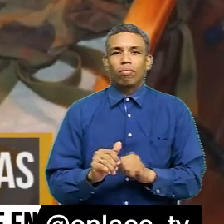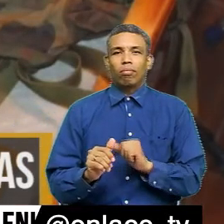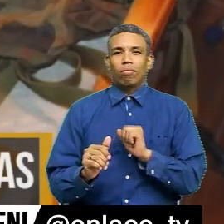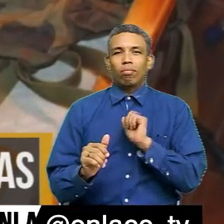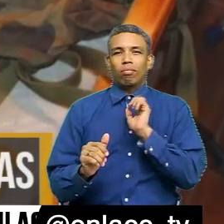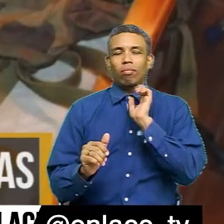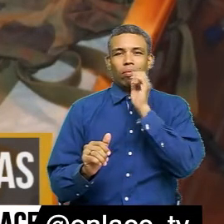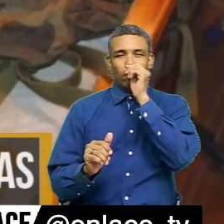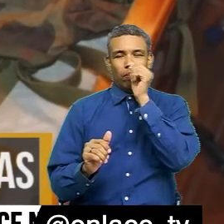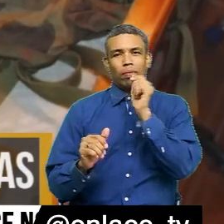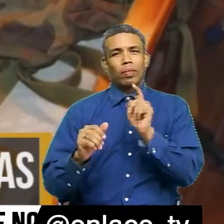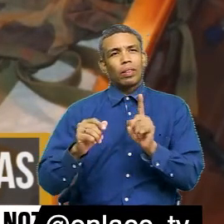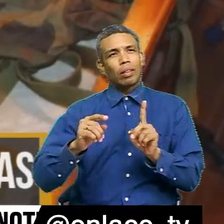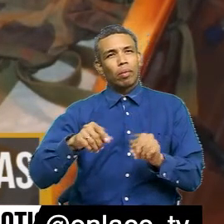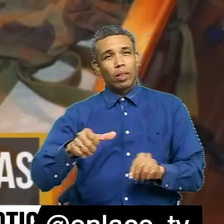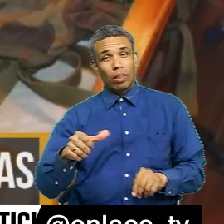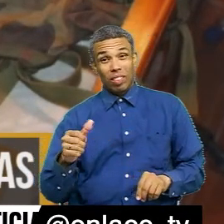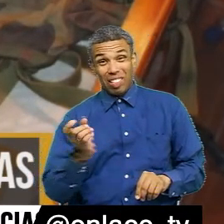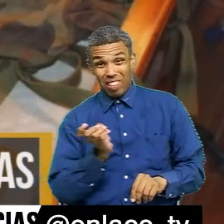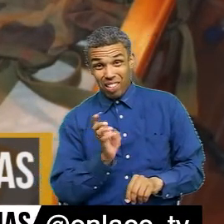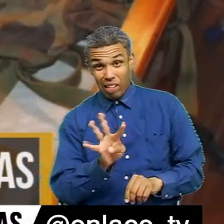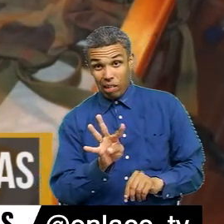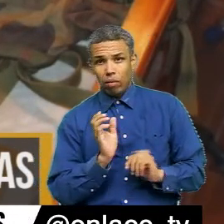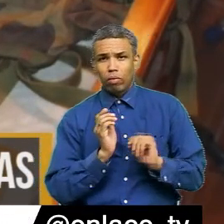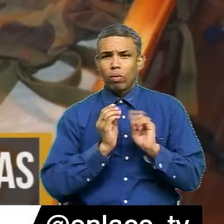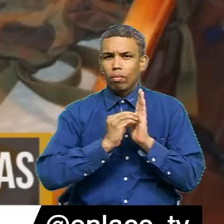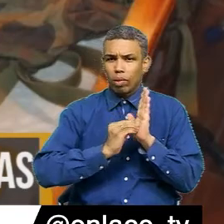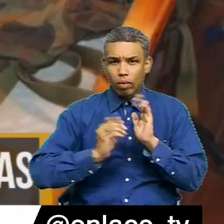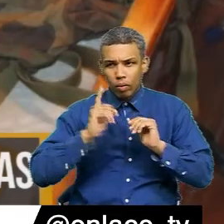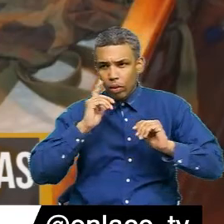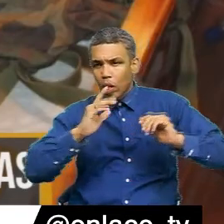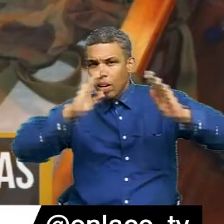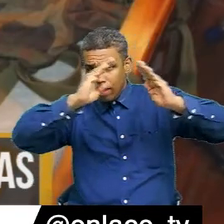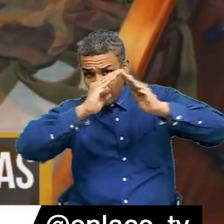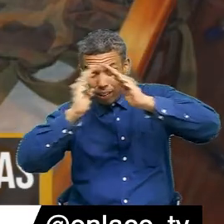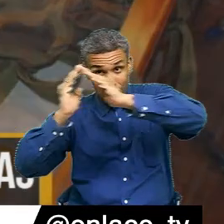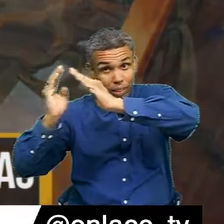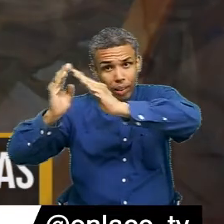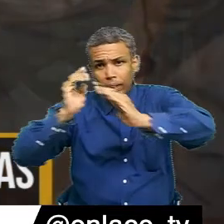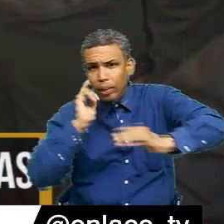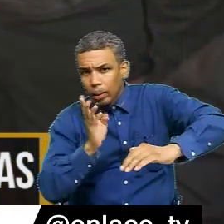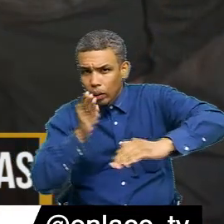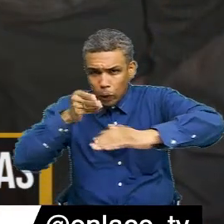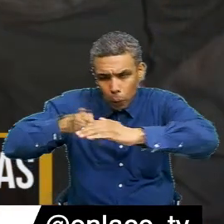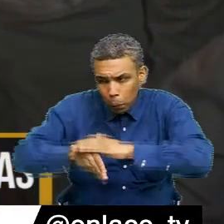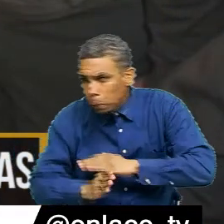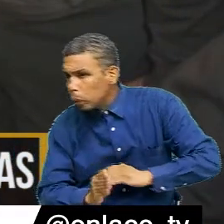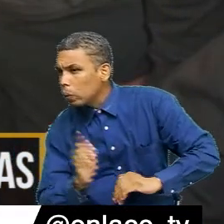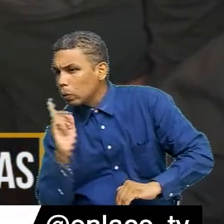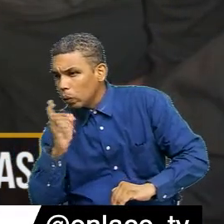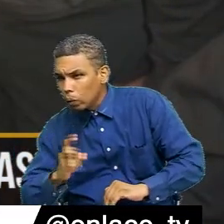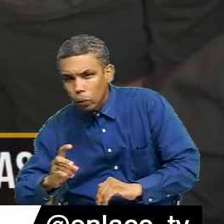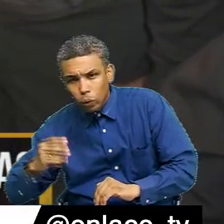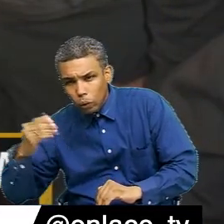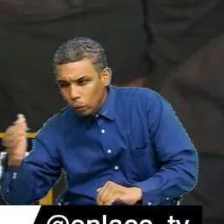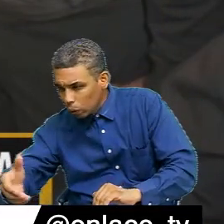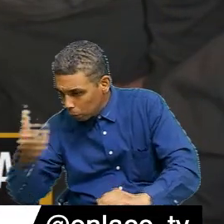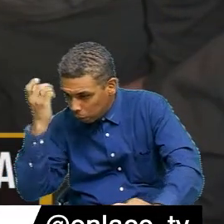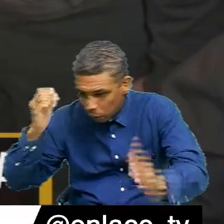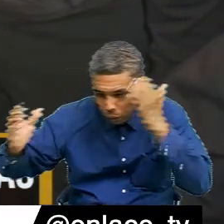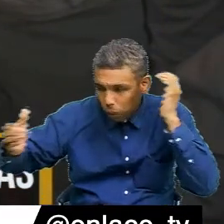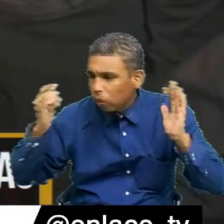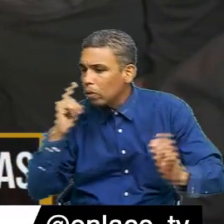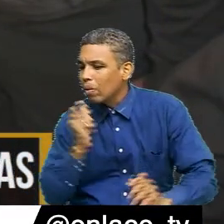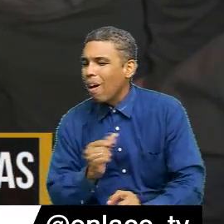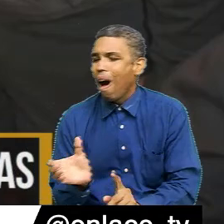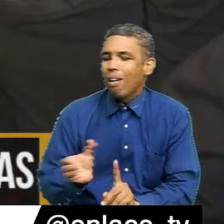14 allanamientos con propósito de registro y de captura. En uno de esos allanamientos en el